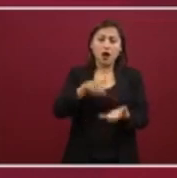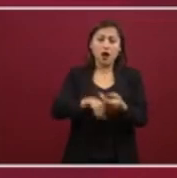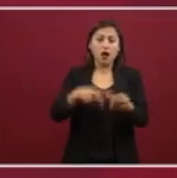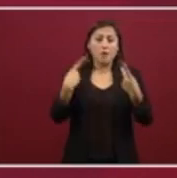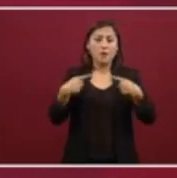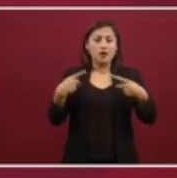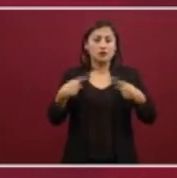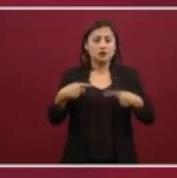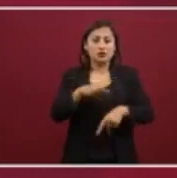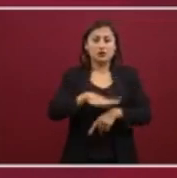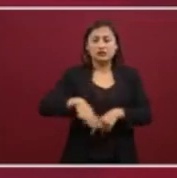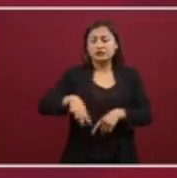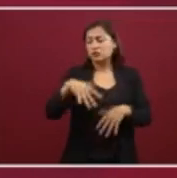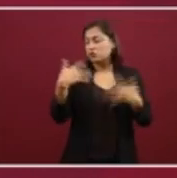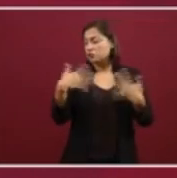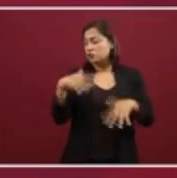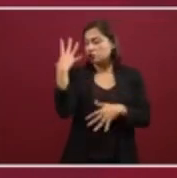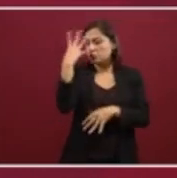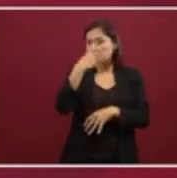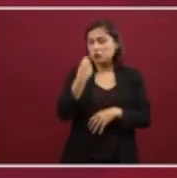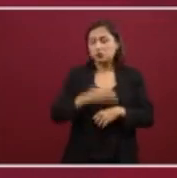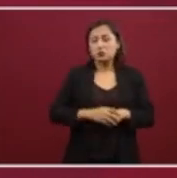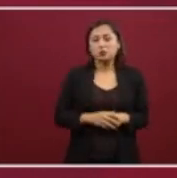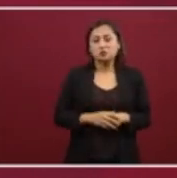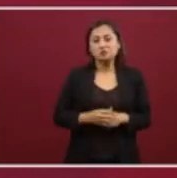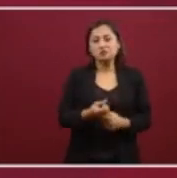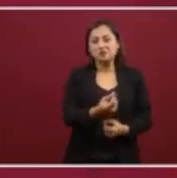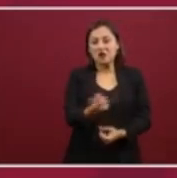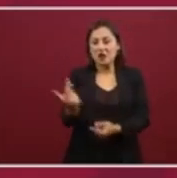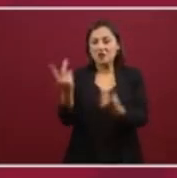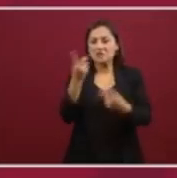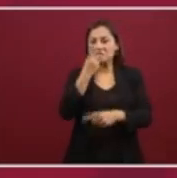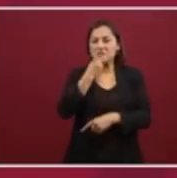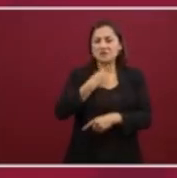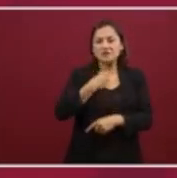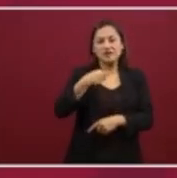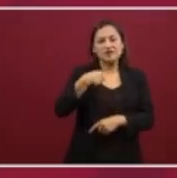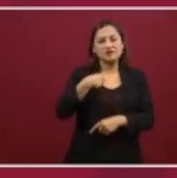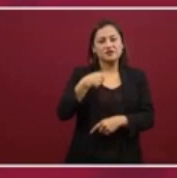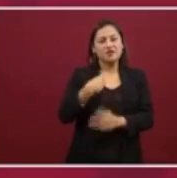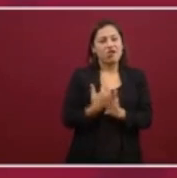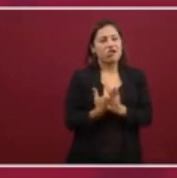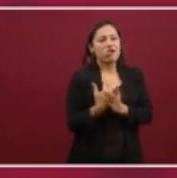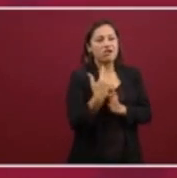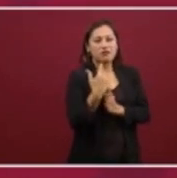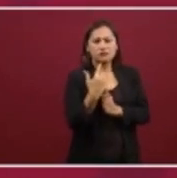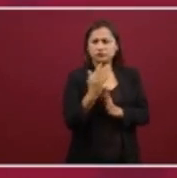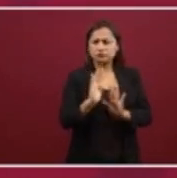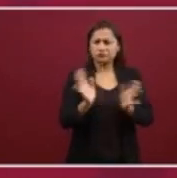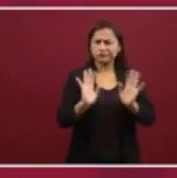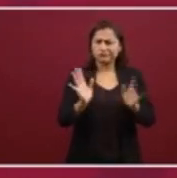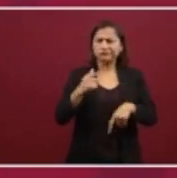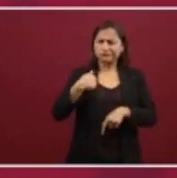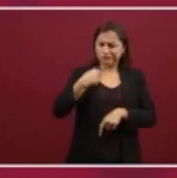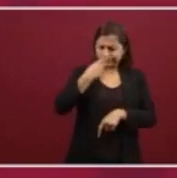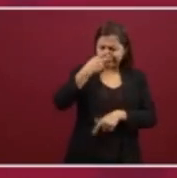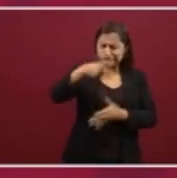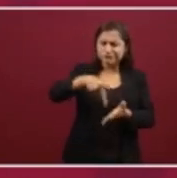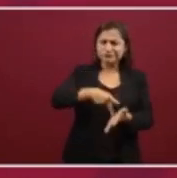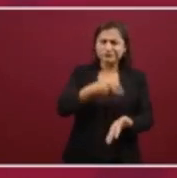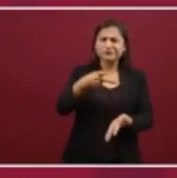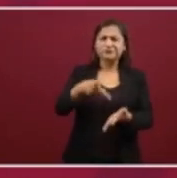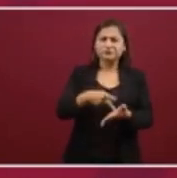podrán decir que exagero, pero sigo insistiendo y